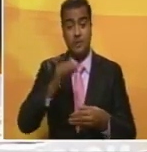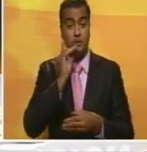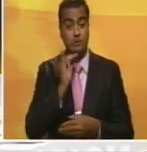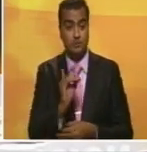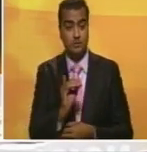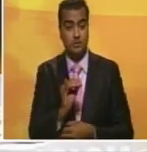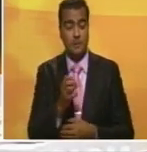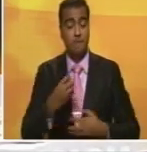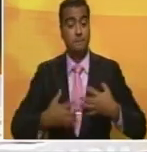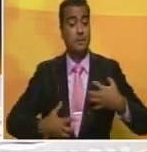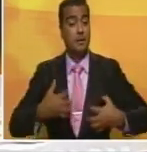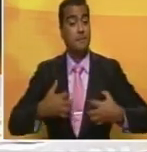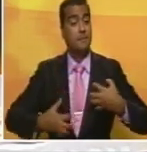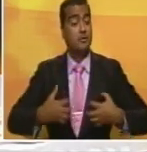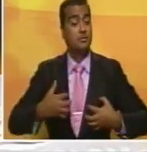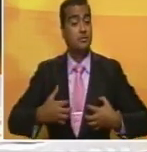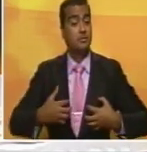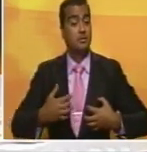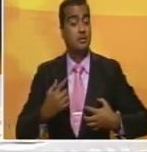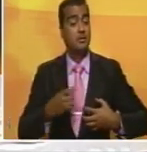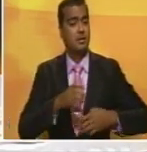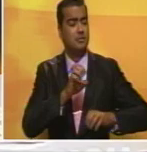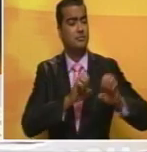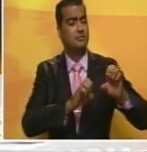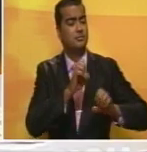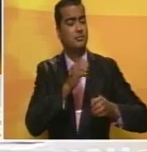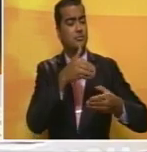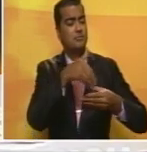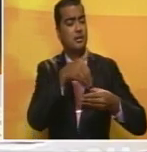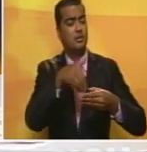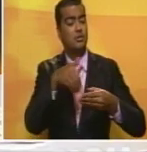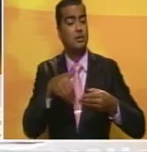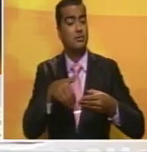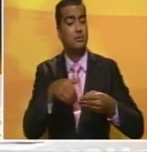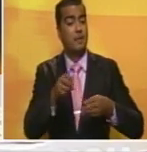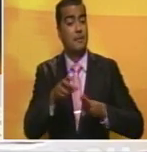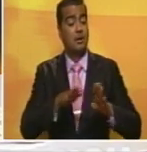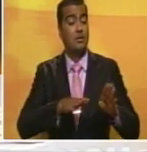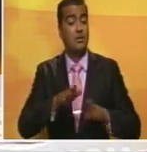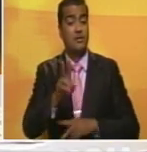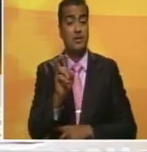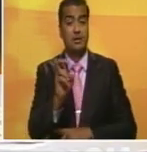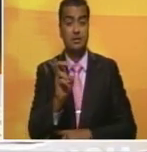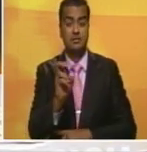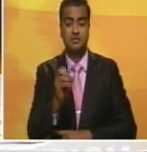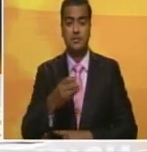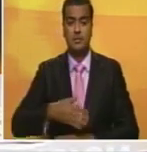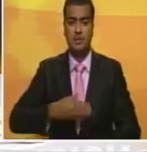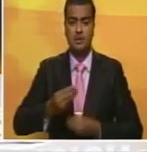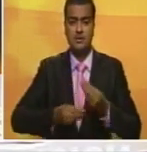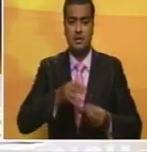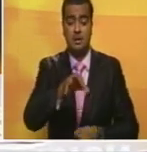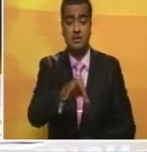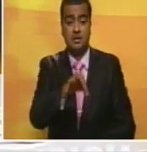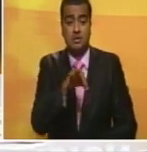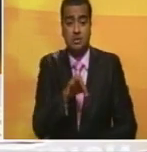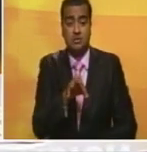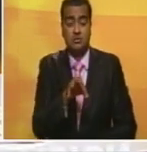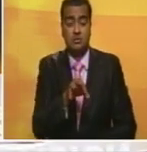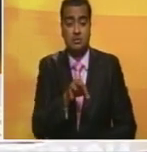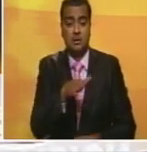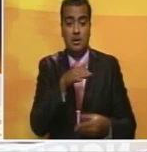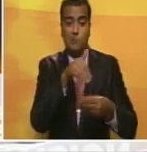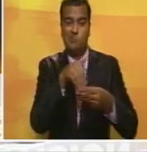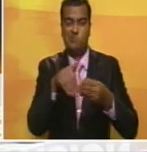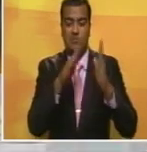para el miércoles se tiene previsto la auditoría del registro electoral, mientras que para el jueves y viernes se llevará a cabo la selección de la posición en las